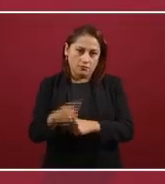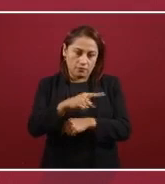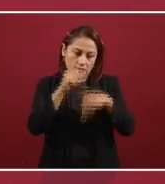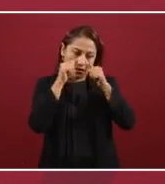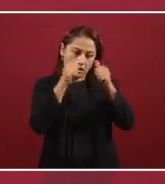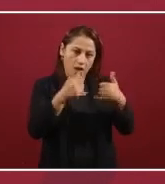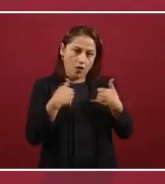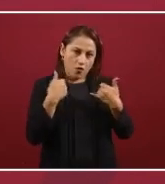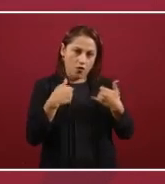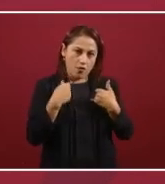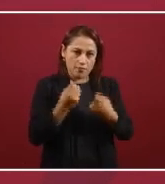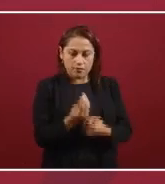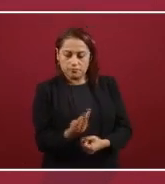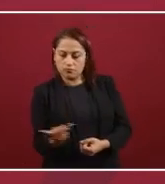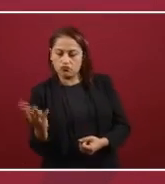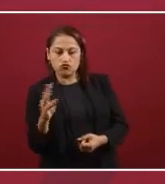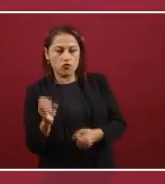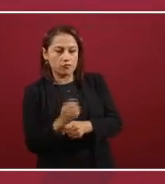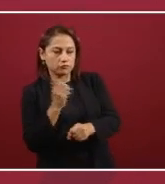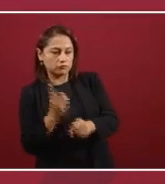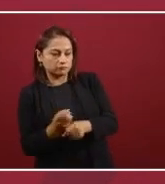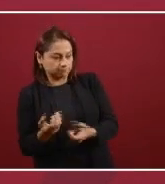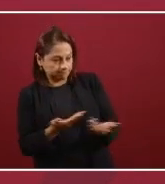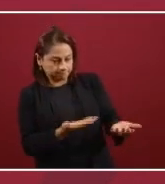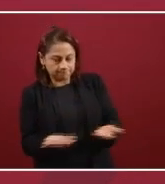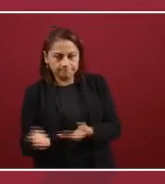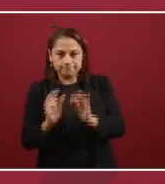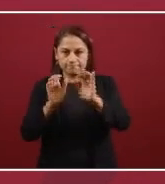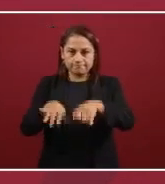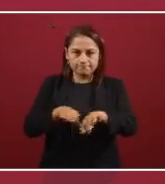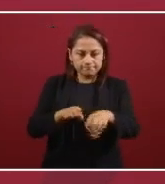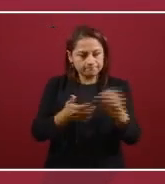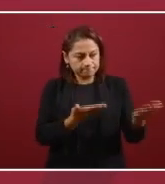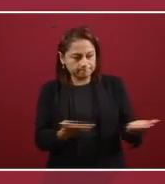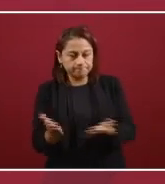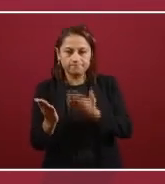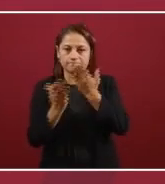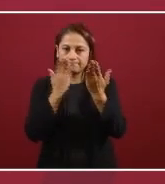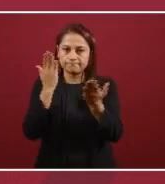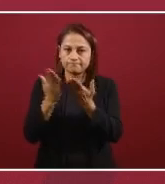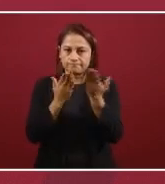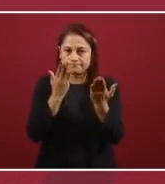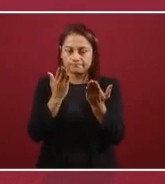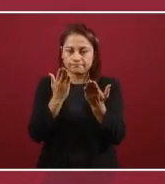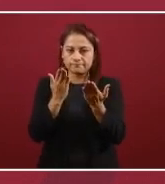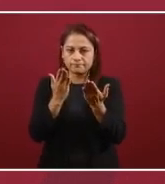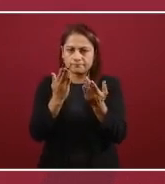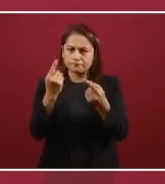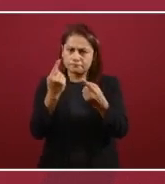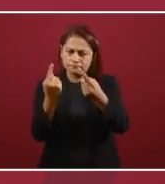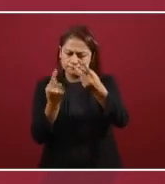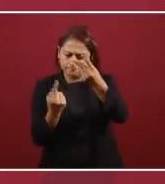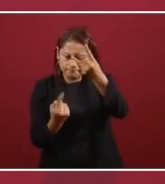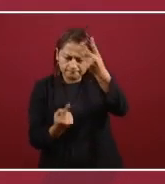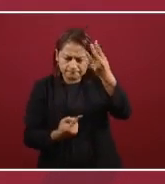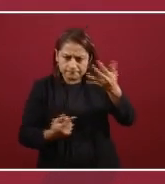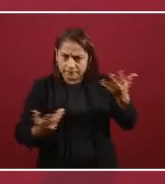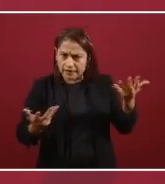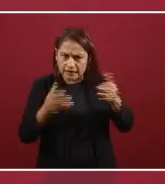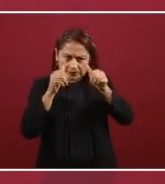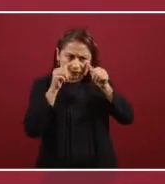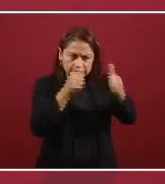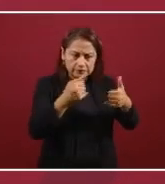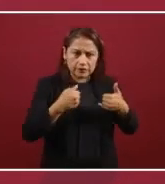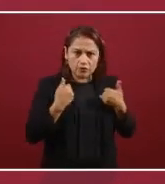tengan alternativas, que haya trabajo, que tengan oportunidades de estudio, todo lo que hagamos en ese